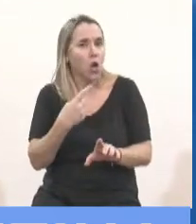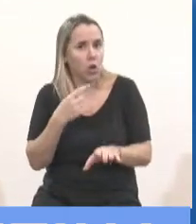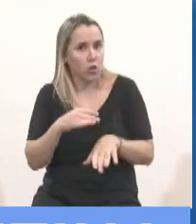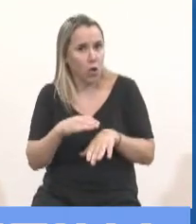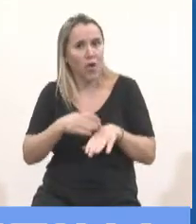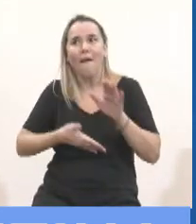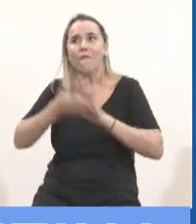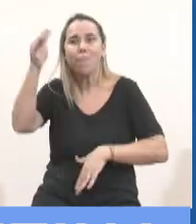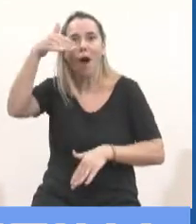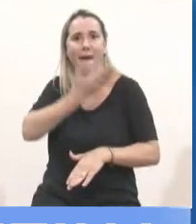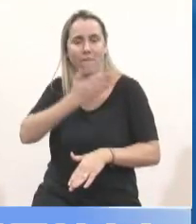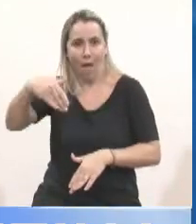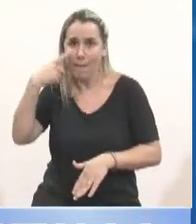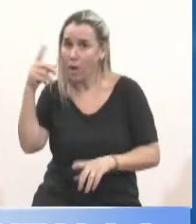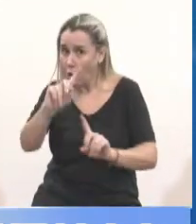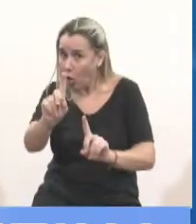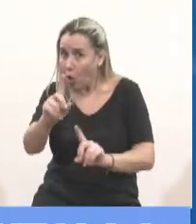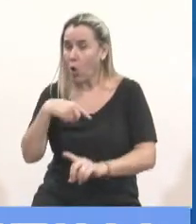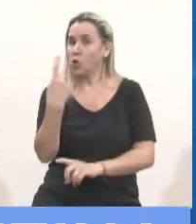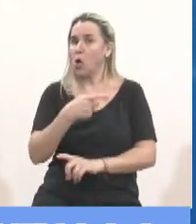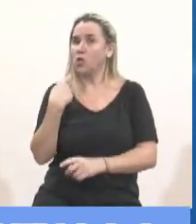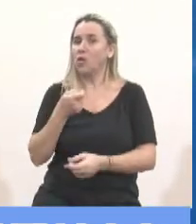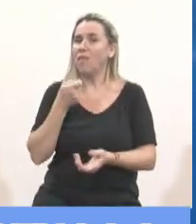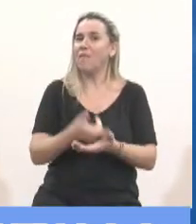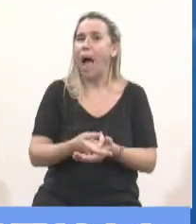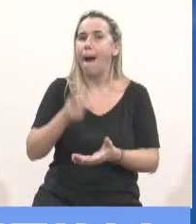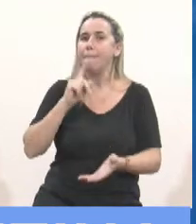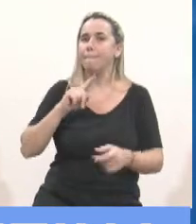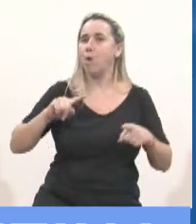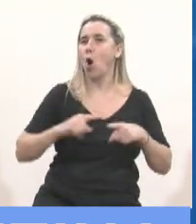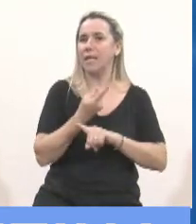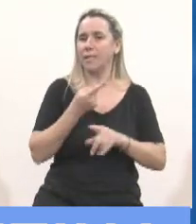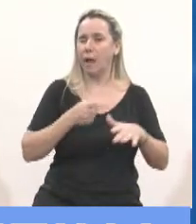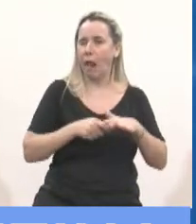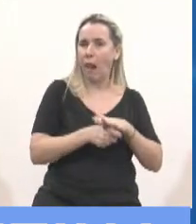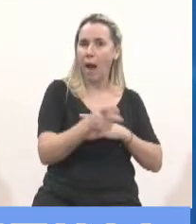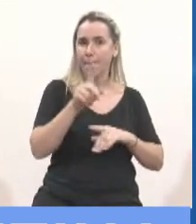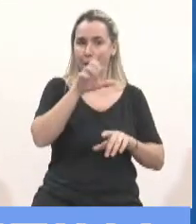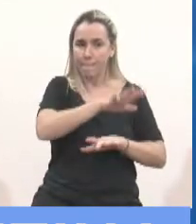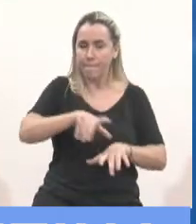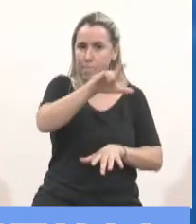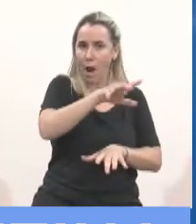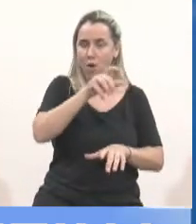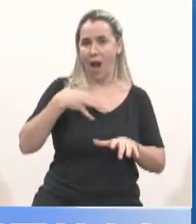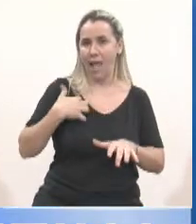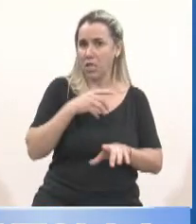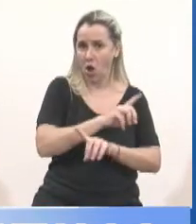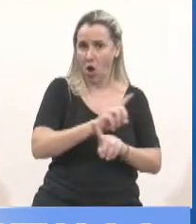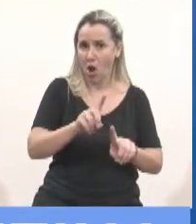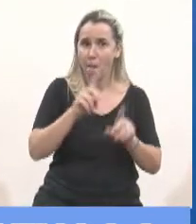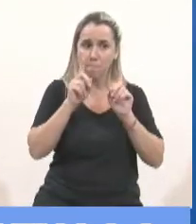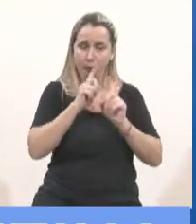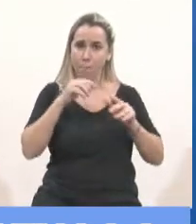Monetario Internacional. Nosotros no aplicamos políticas usurarias para el pueblo argentino. No hicimos lo que se hizo en el